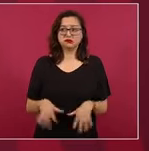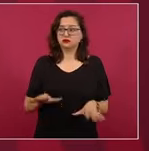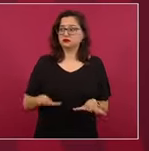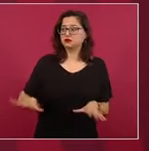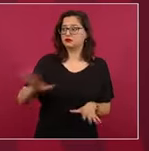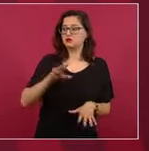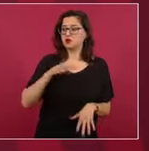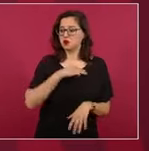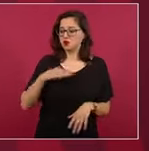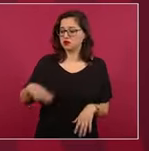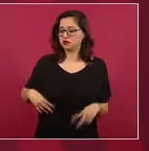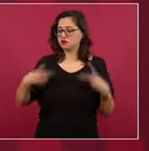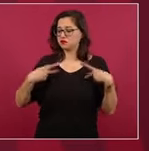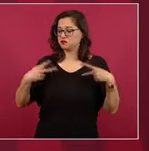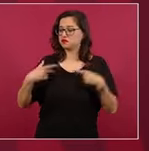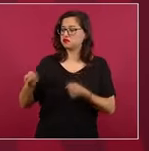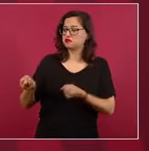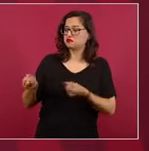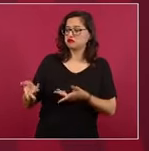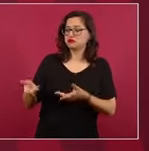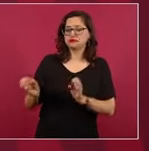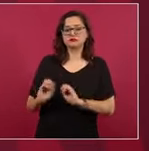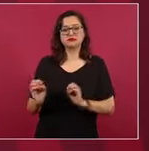no le llega nada a la gente,